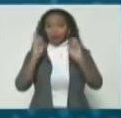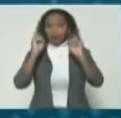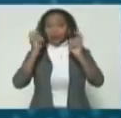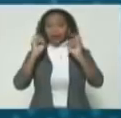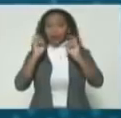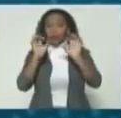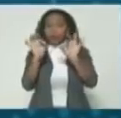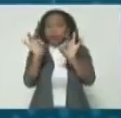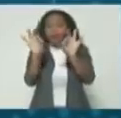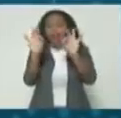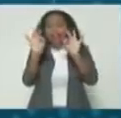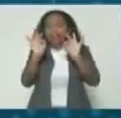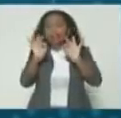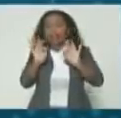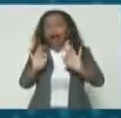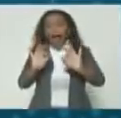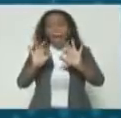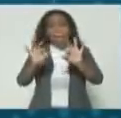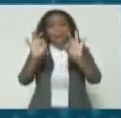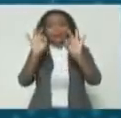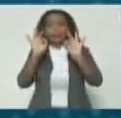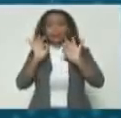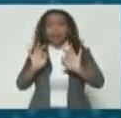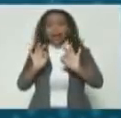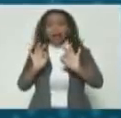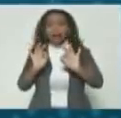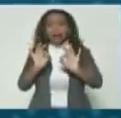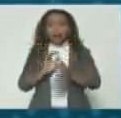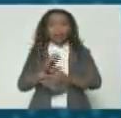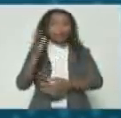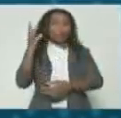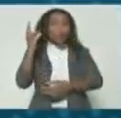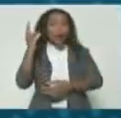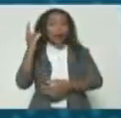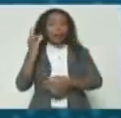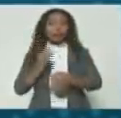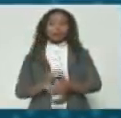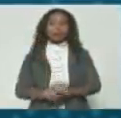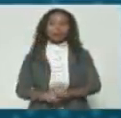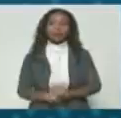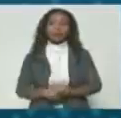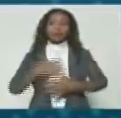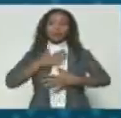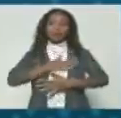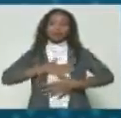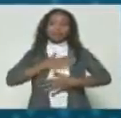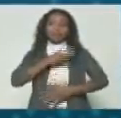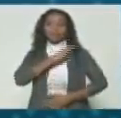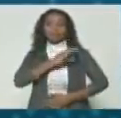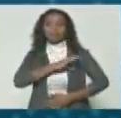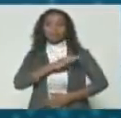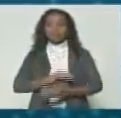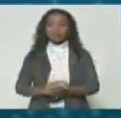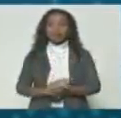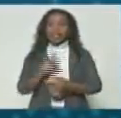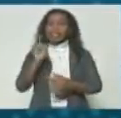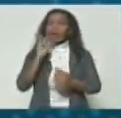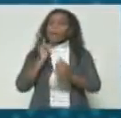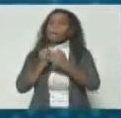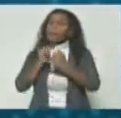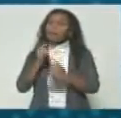especial, especial. Angélica Camarata. Un placer, señor presidente. Ese apellido Camarata, ¿de dónde